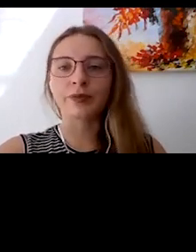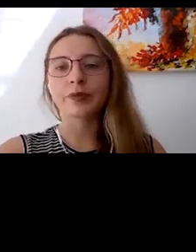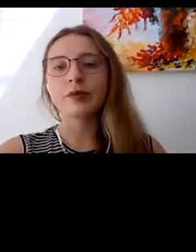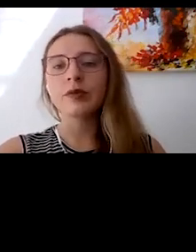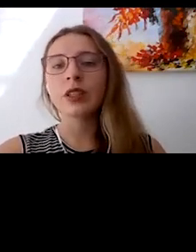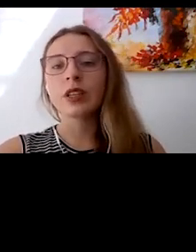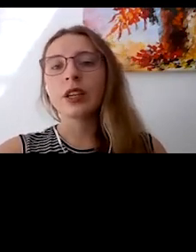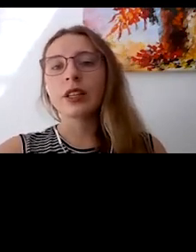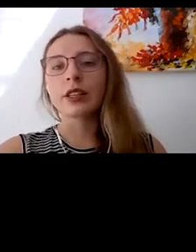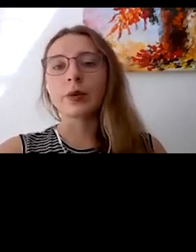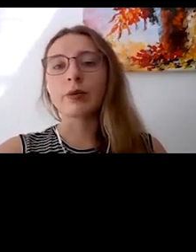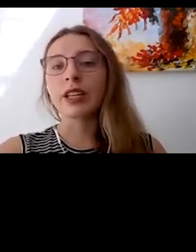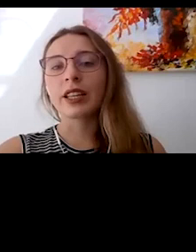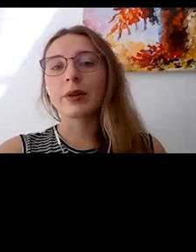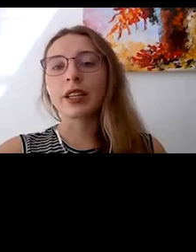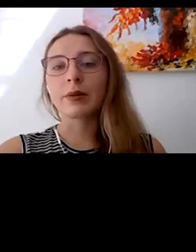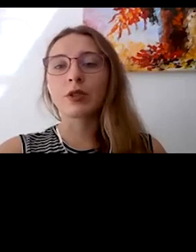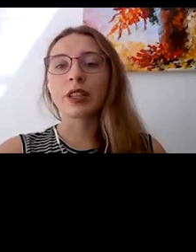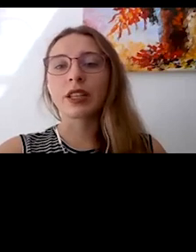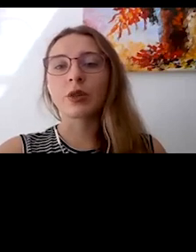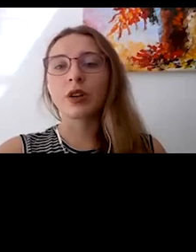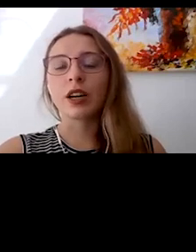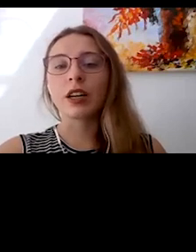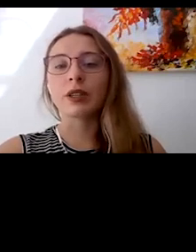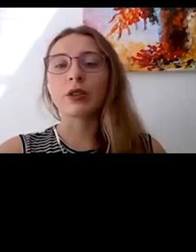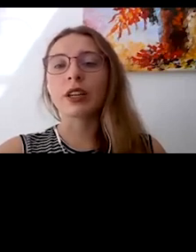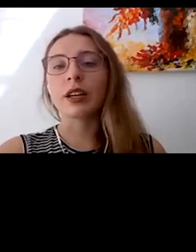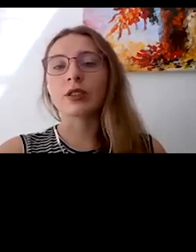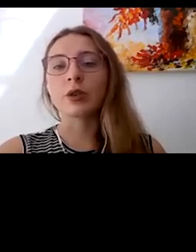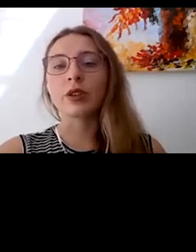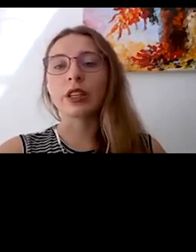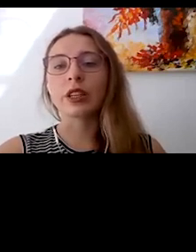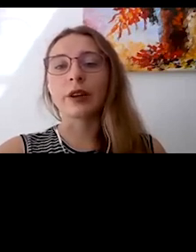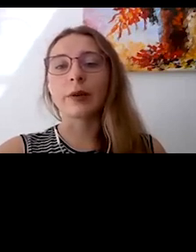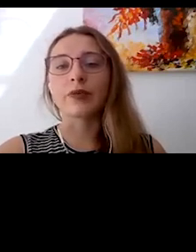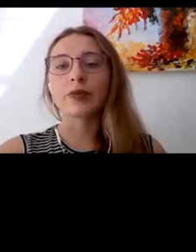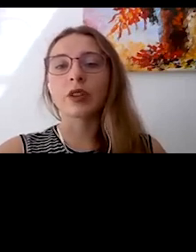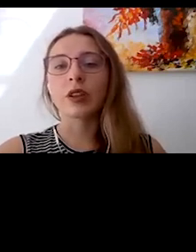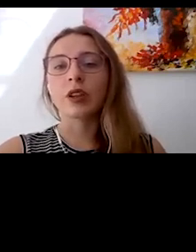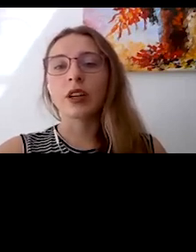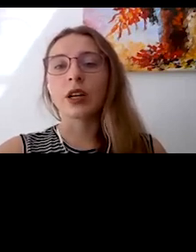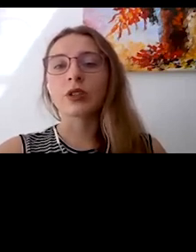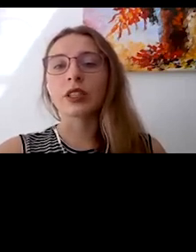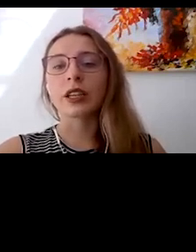trabajadores. De igual manera, deben dar aviso inmediato al patrón en caso de